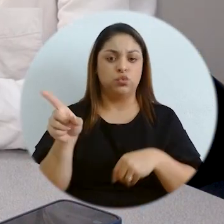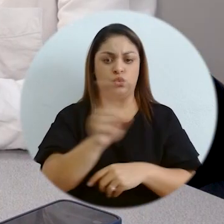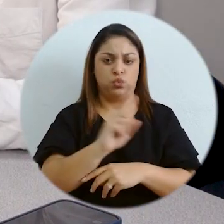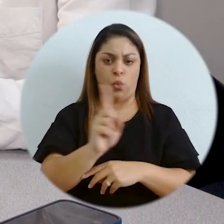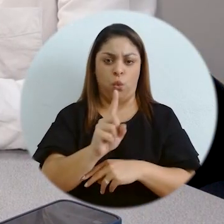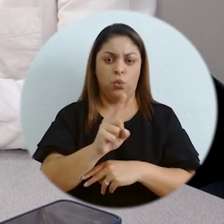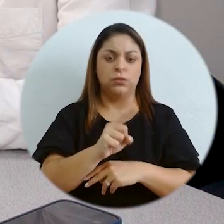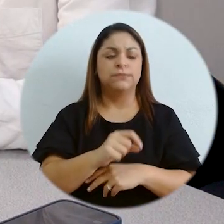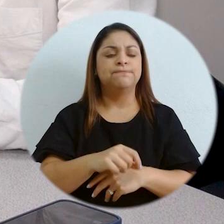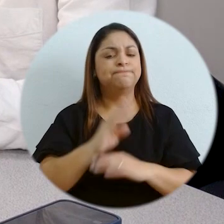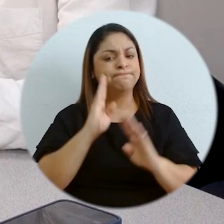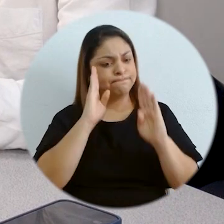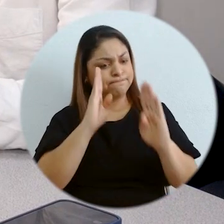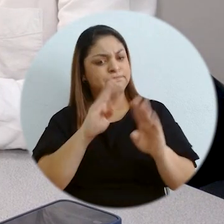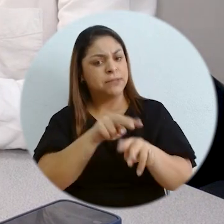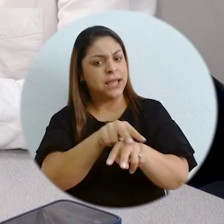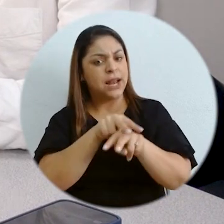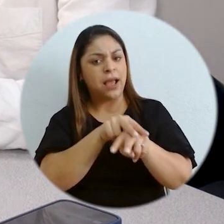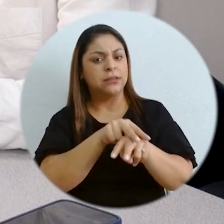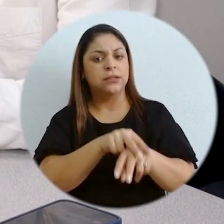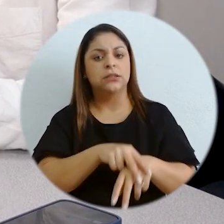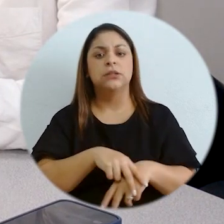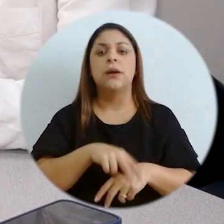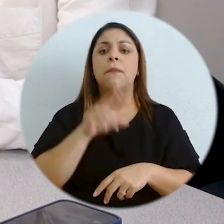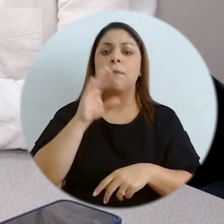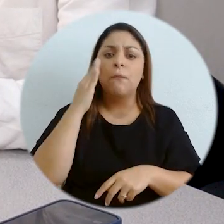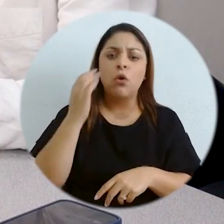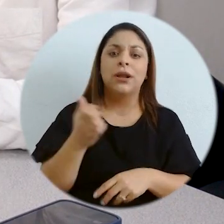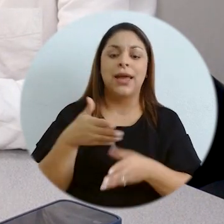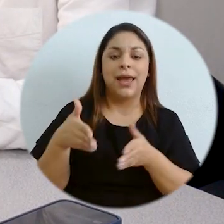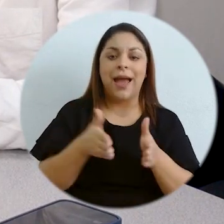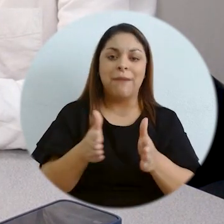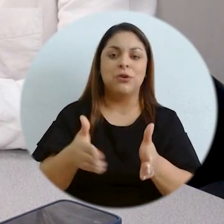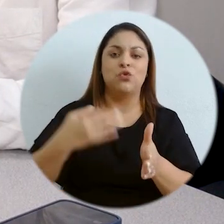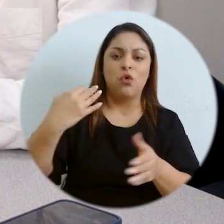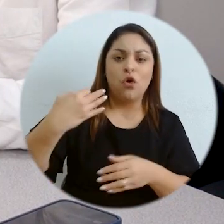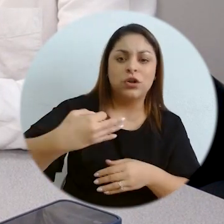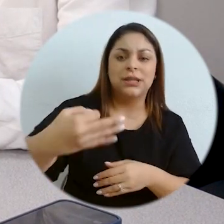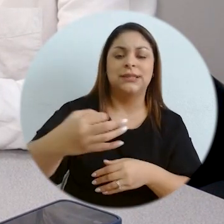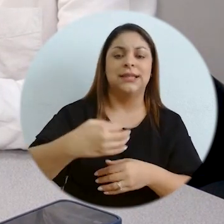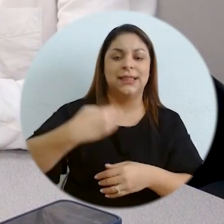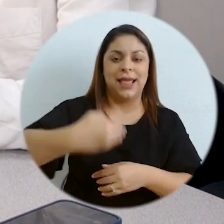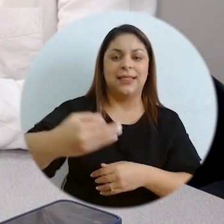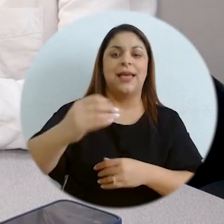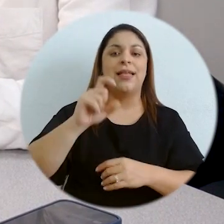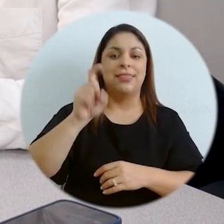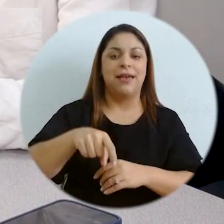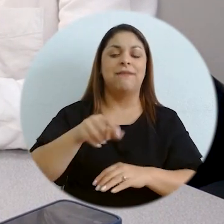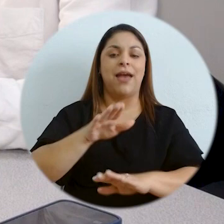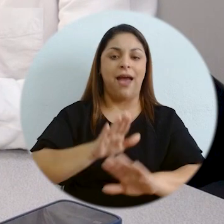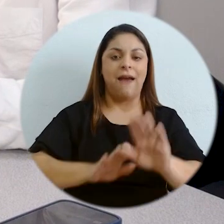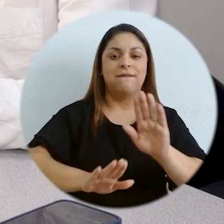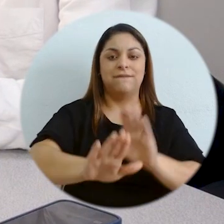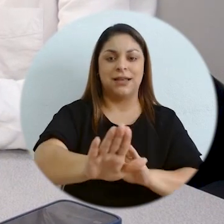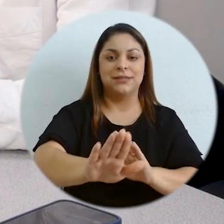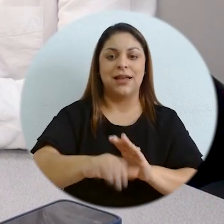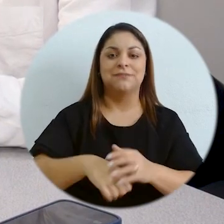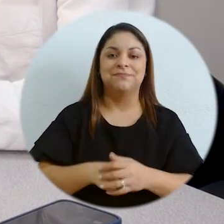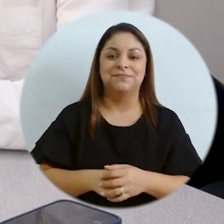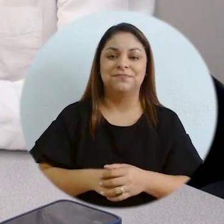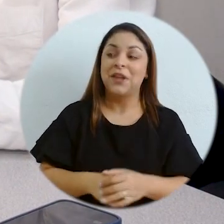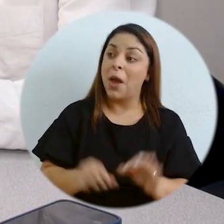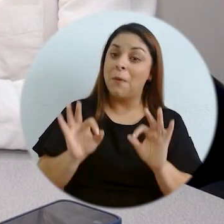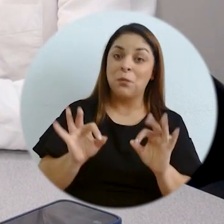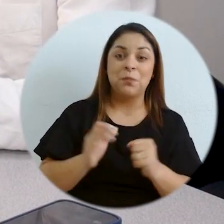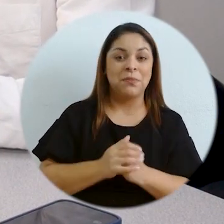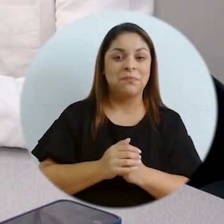en los laureles, como decimos en España, porque no todo está hecho. Siempre es un camino constante, día a día hay que seguir avanzando.